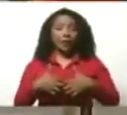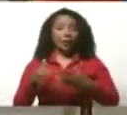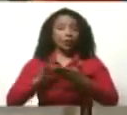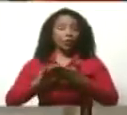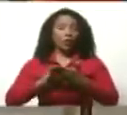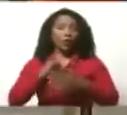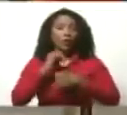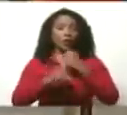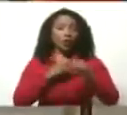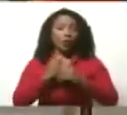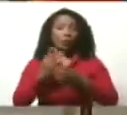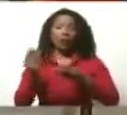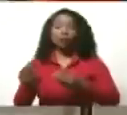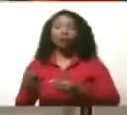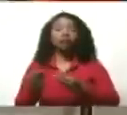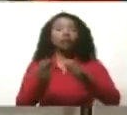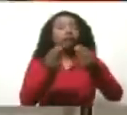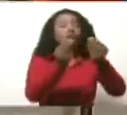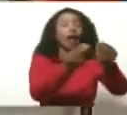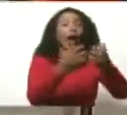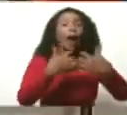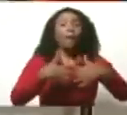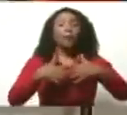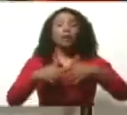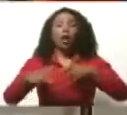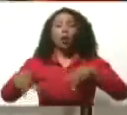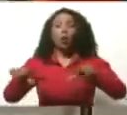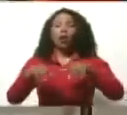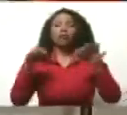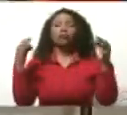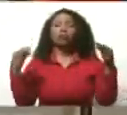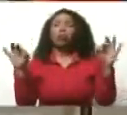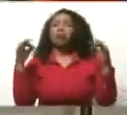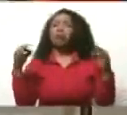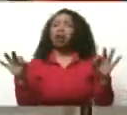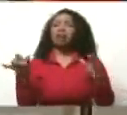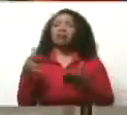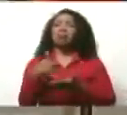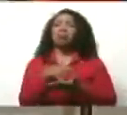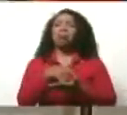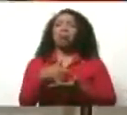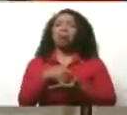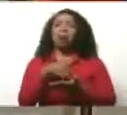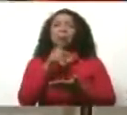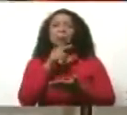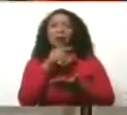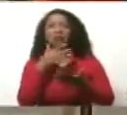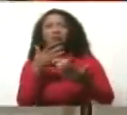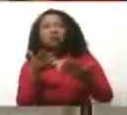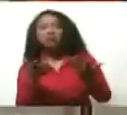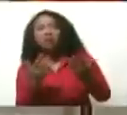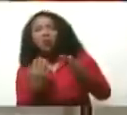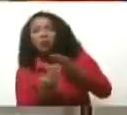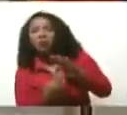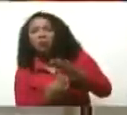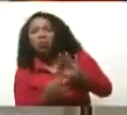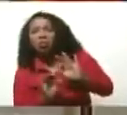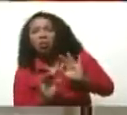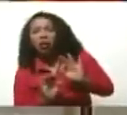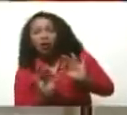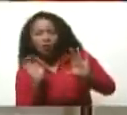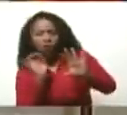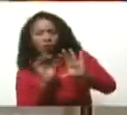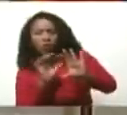internacional para entregárselas a empresas locales, débiles, sin fondos, sin ningún